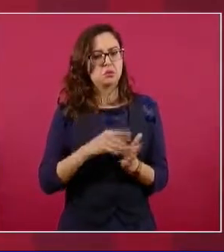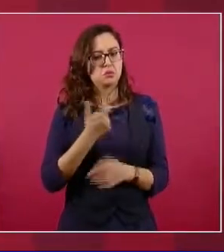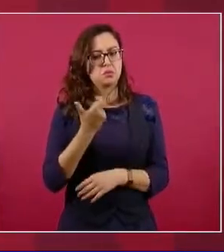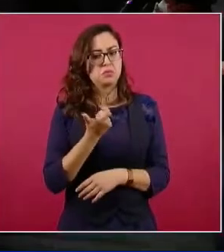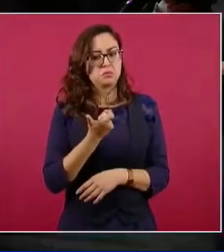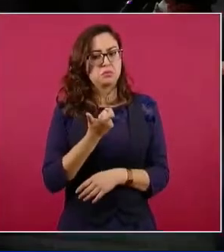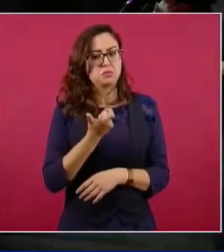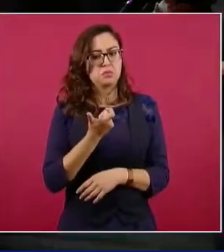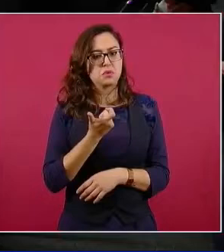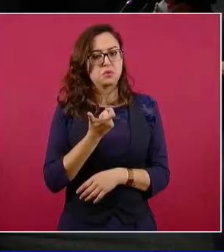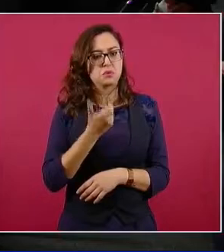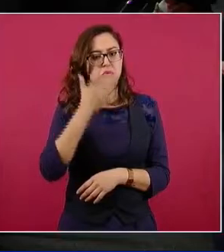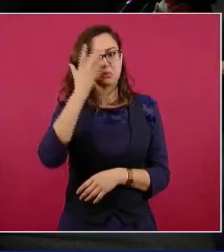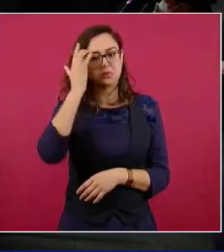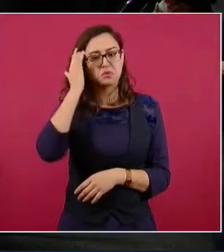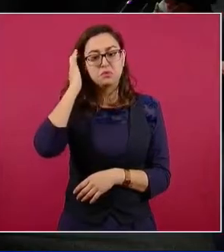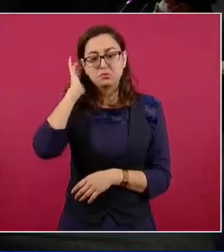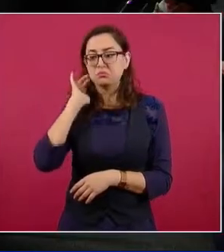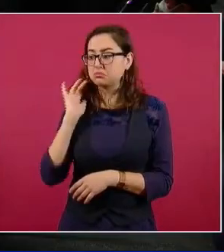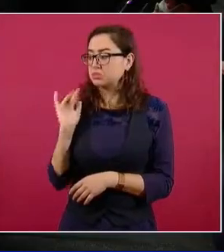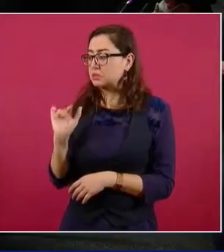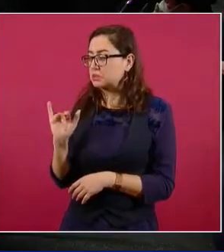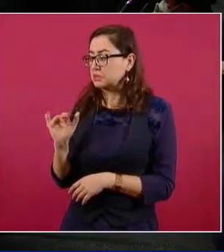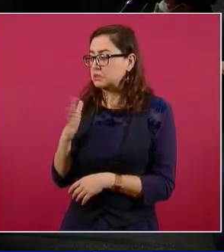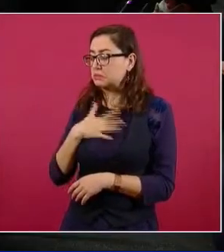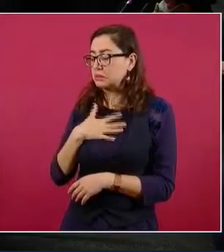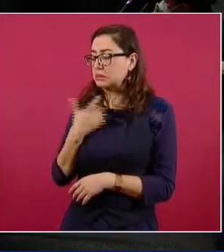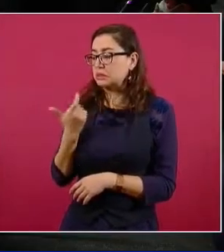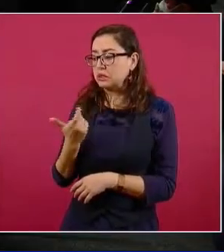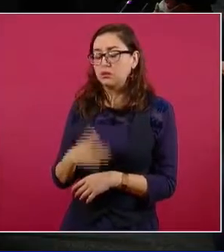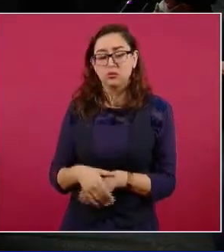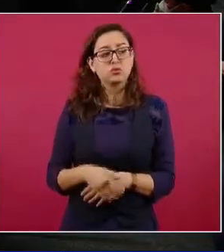es. ¿Dónde se la mando?